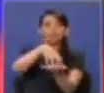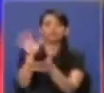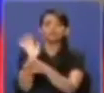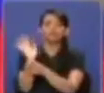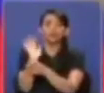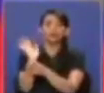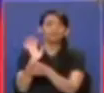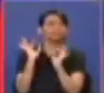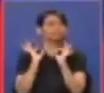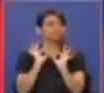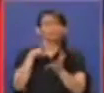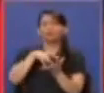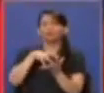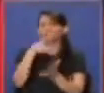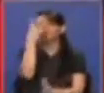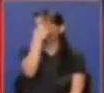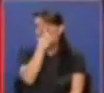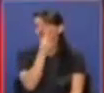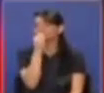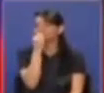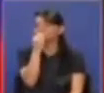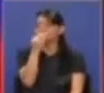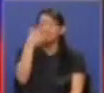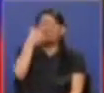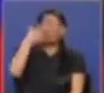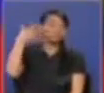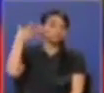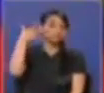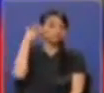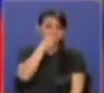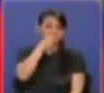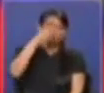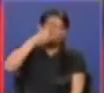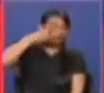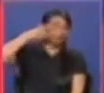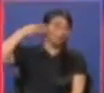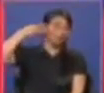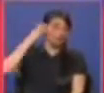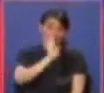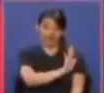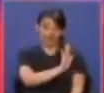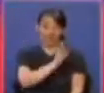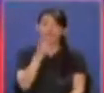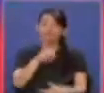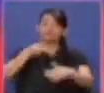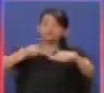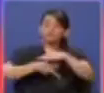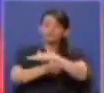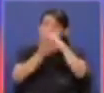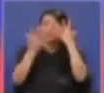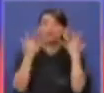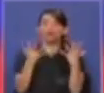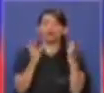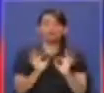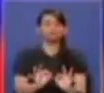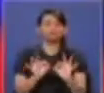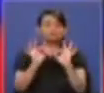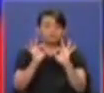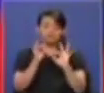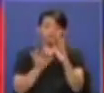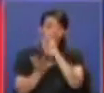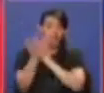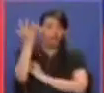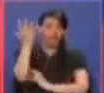provincia muy querida, de las más hermosas de la Amazonía ecuatoriana, en donde inauguramos una obra que había sido un